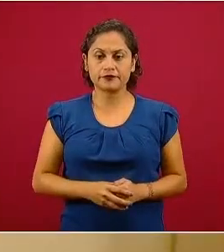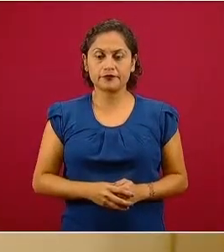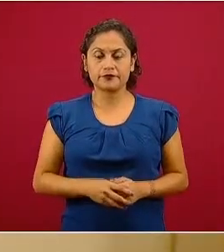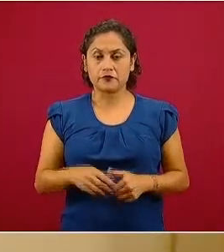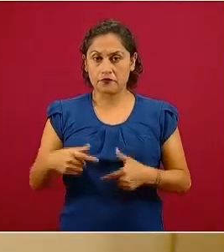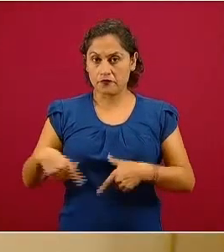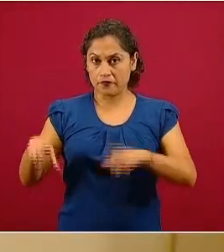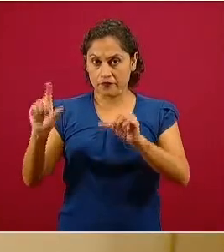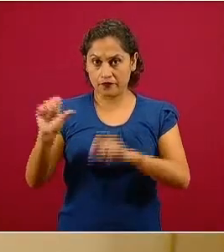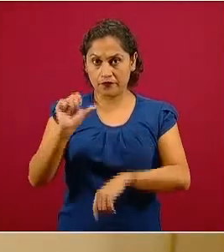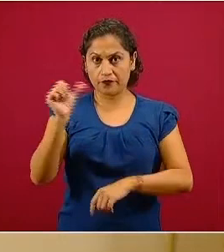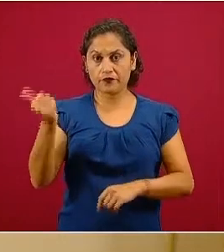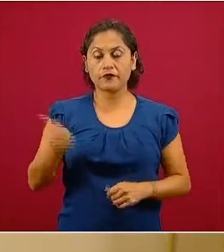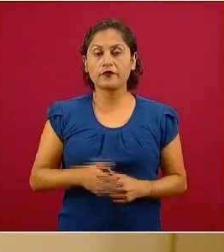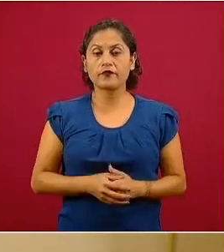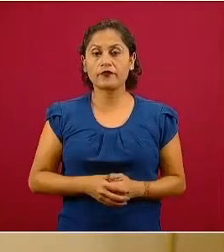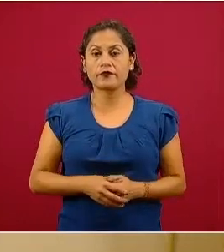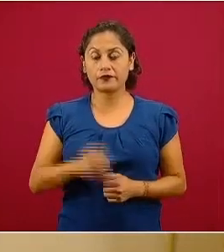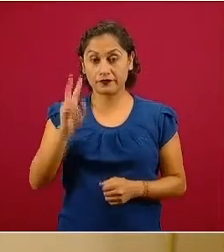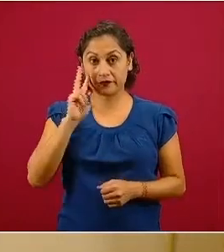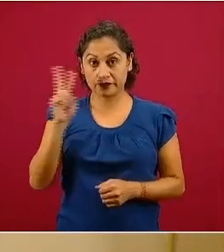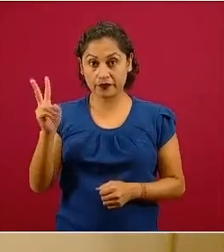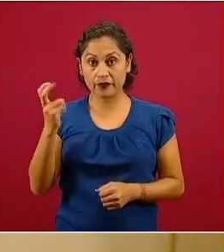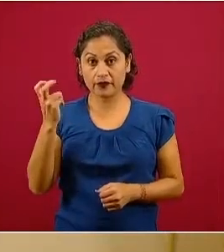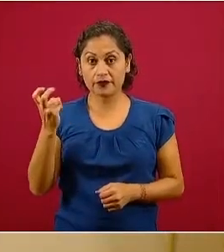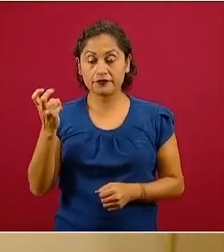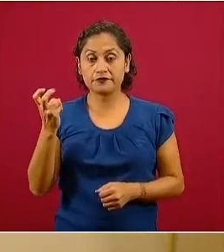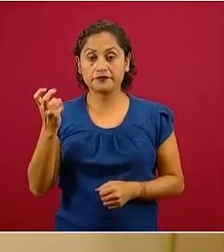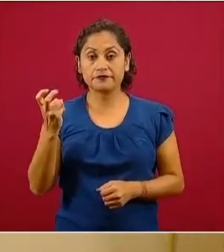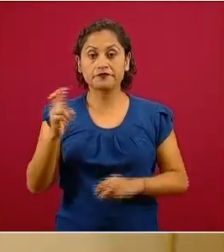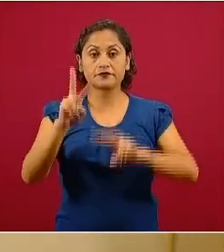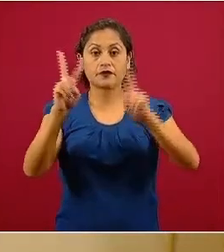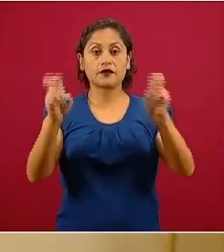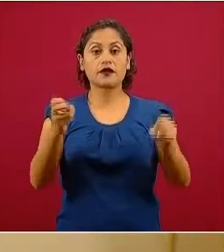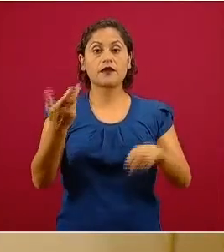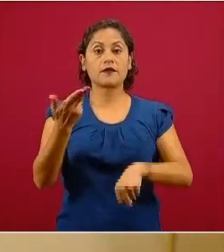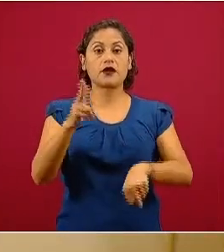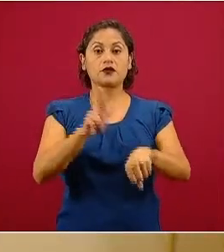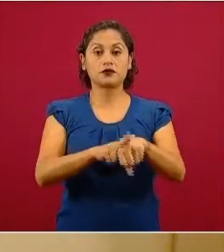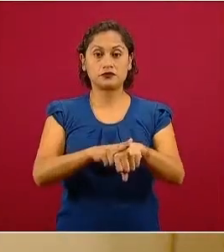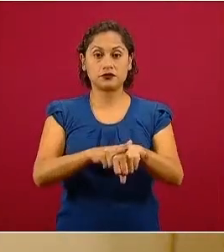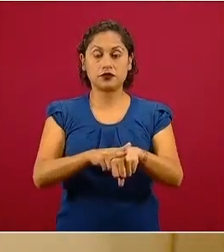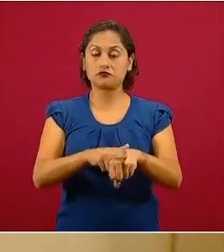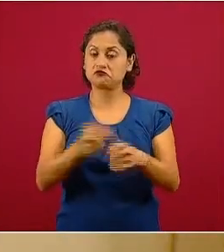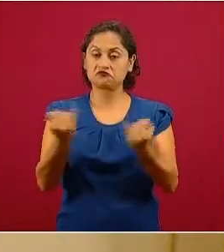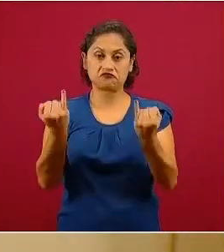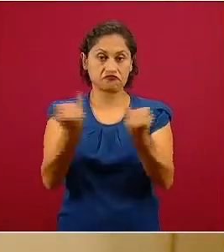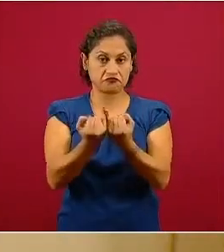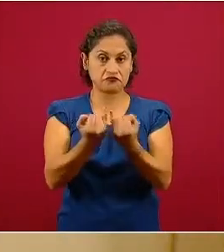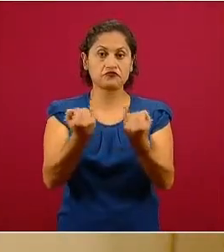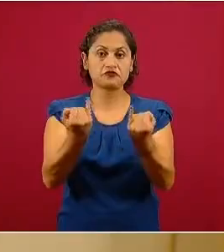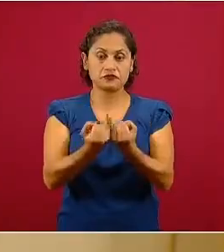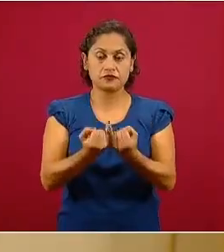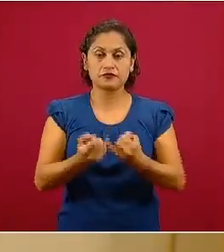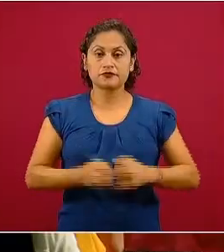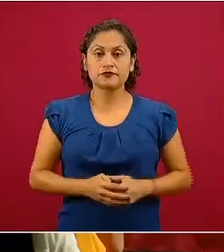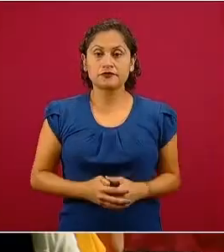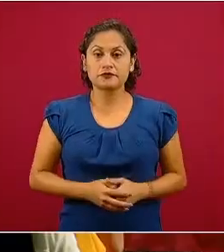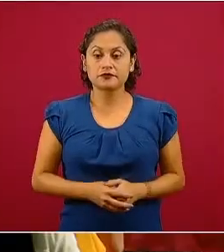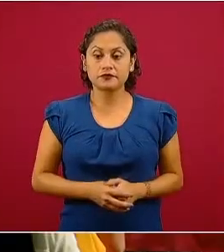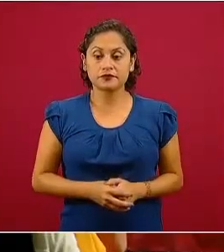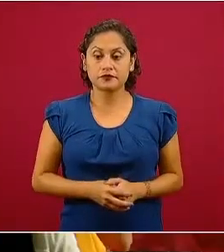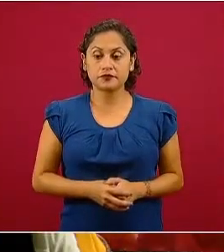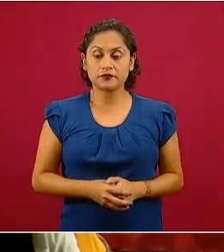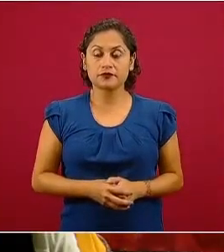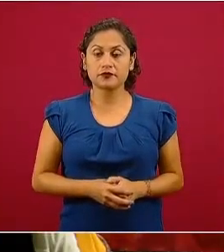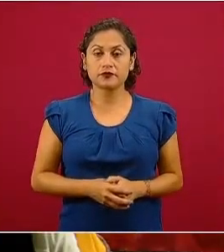Aquí podemos ver, vamos a ver la ocupación hospitalaria y por lo tanto la tendencia. Igualmente podemos ver durante la